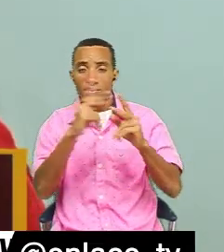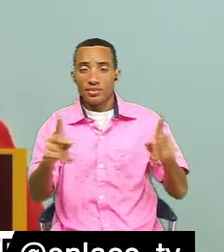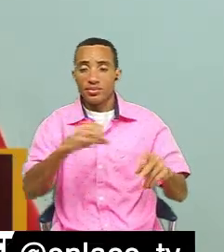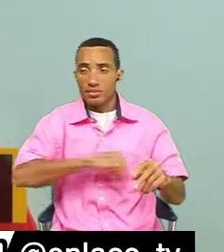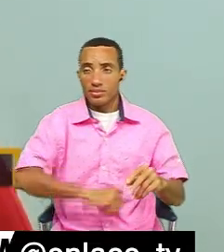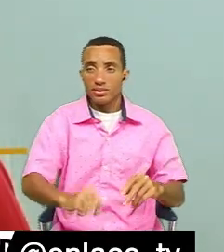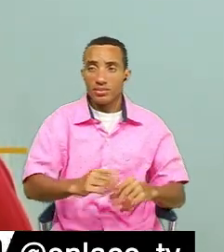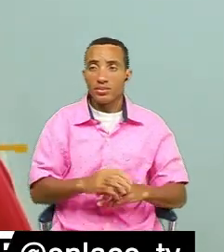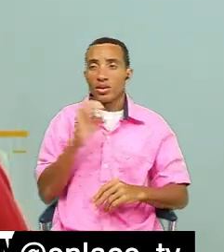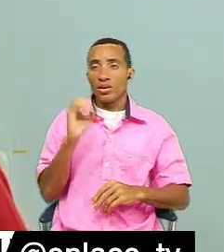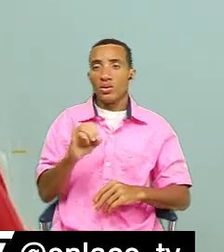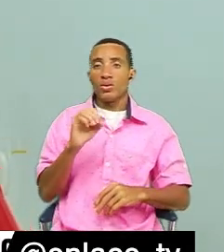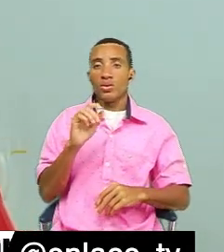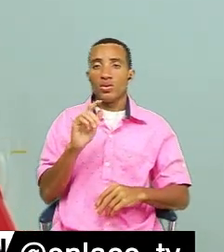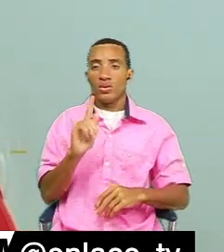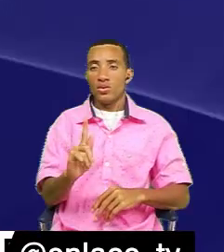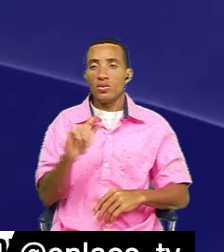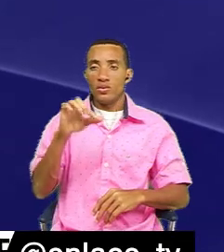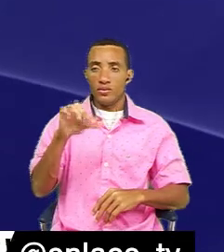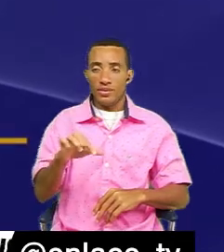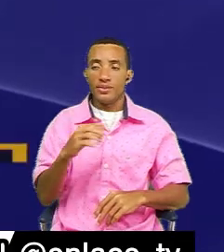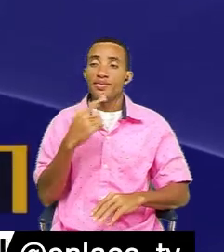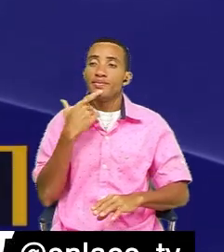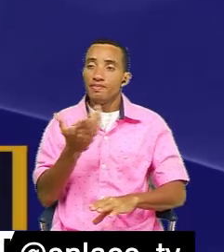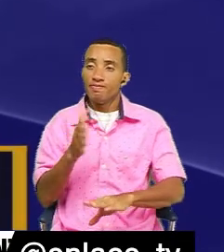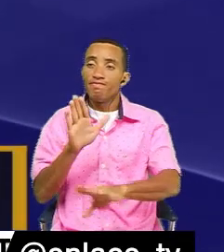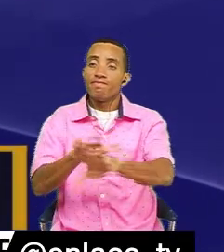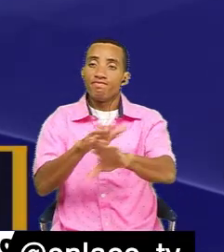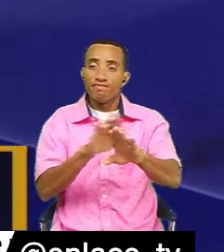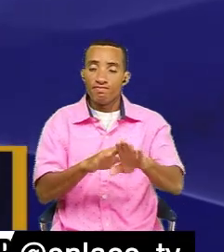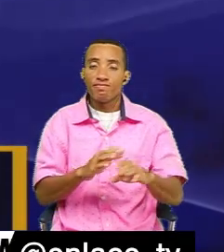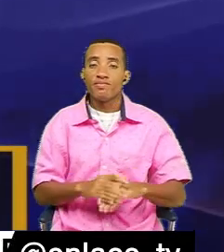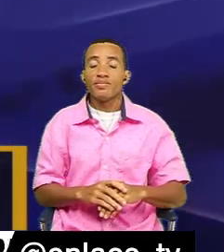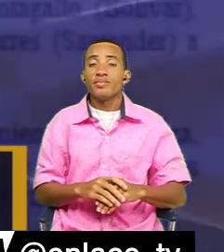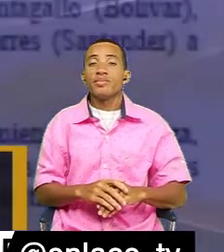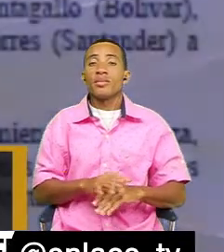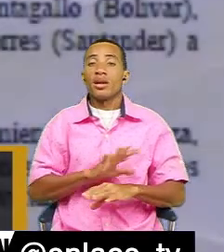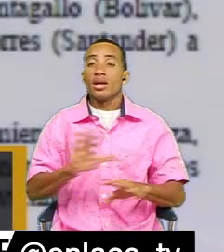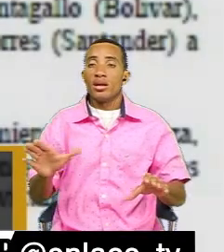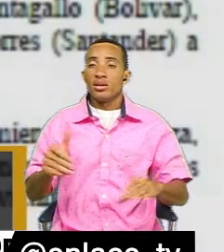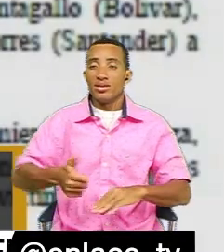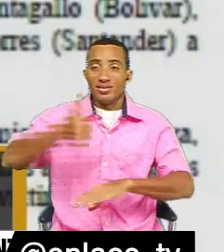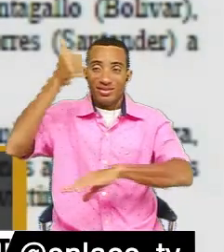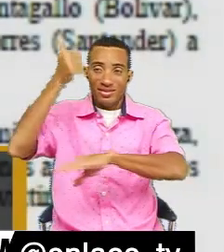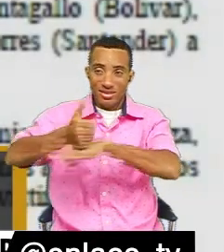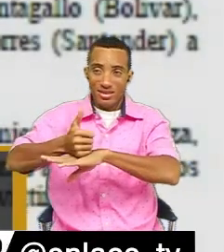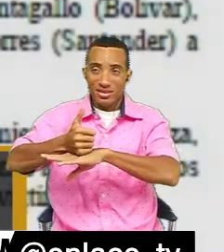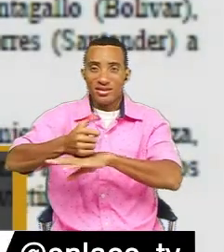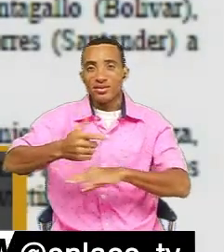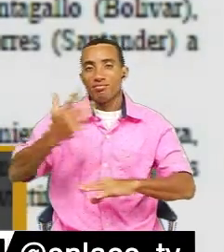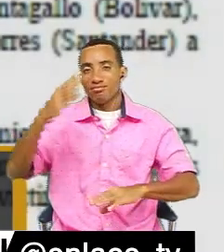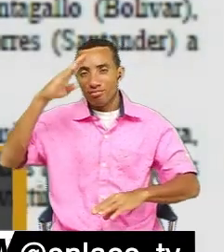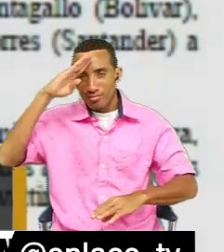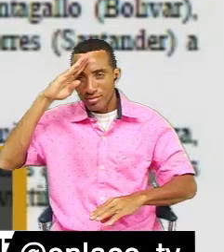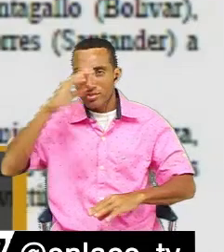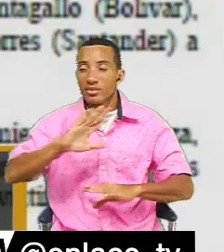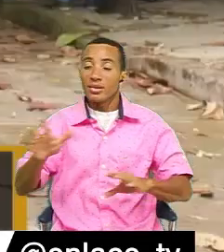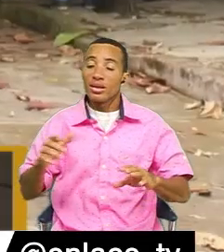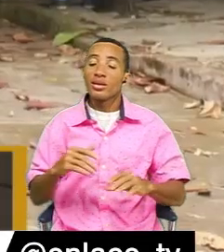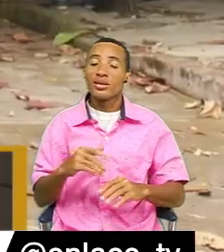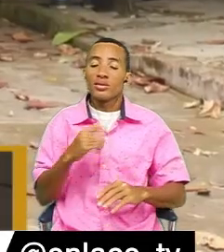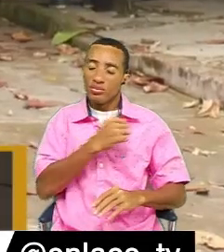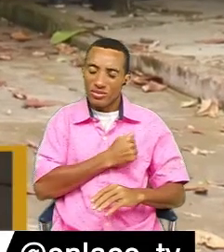la OFP ha emitido una voz de rechazo y llama a las autoridades locales para que lo más pronto posible se esclarezca el hecho confuso en el que